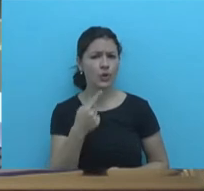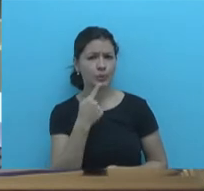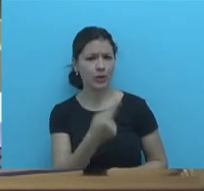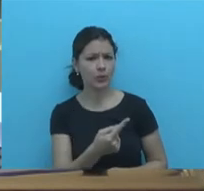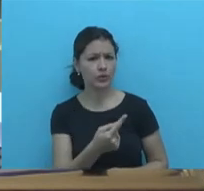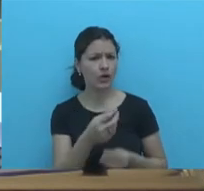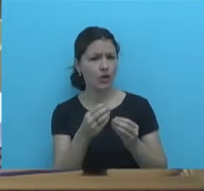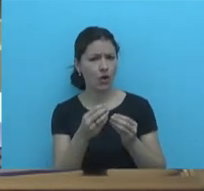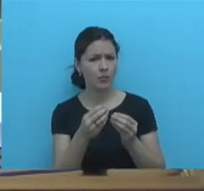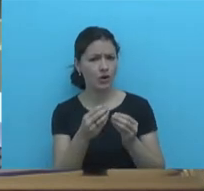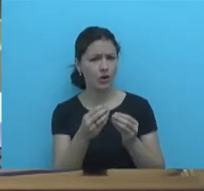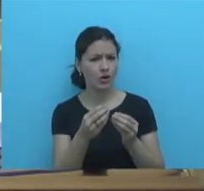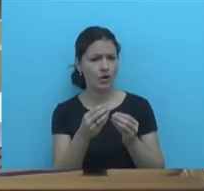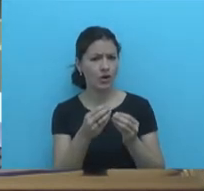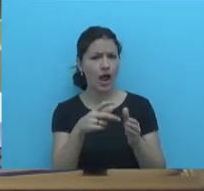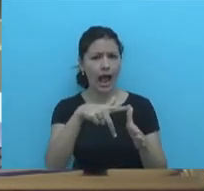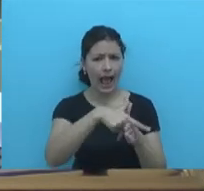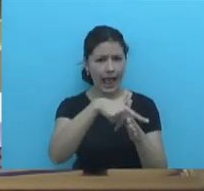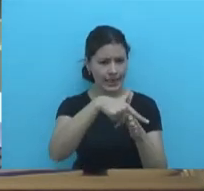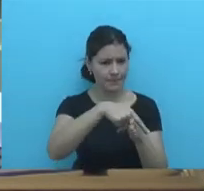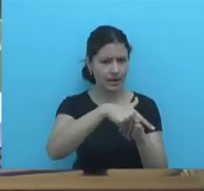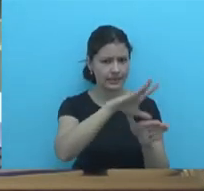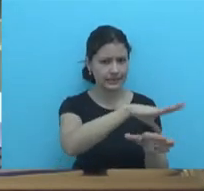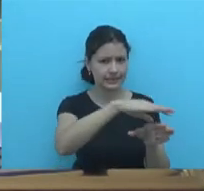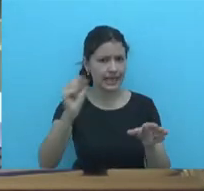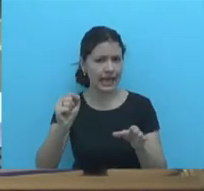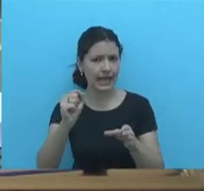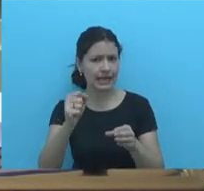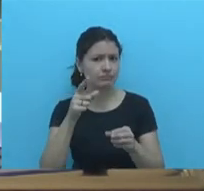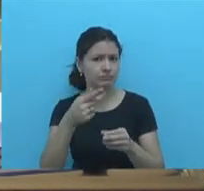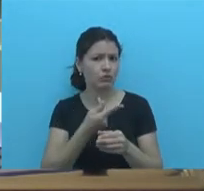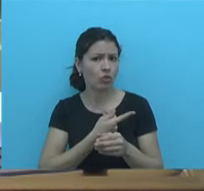de qué se hace con el animal cuando se lo retira.